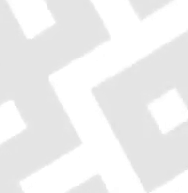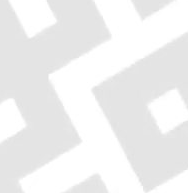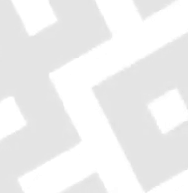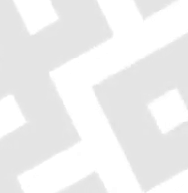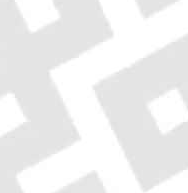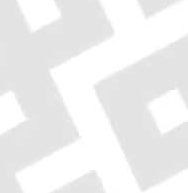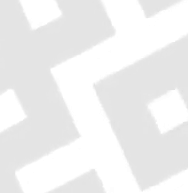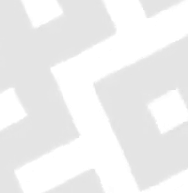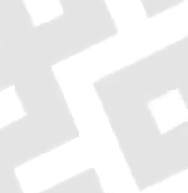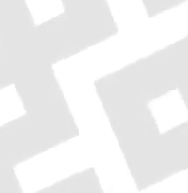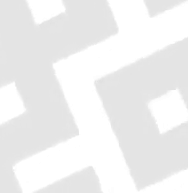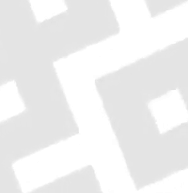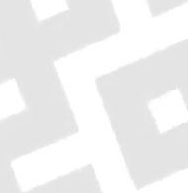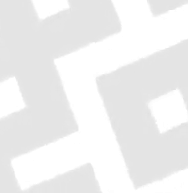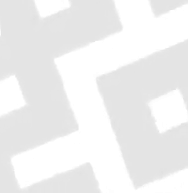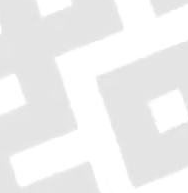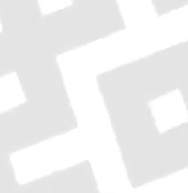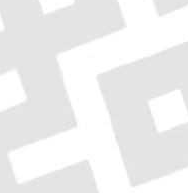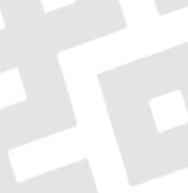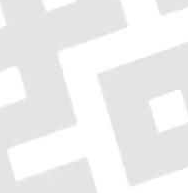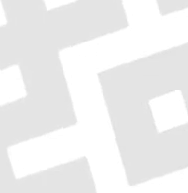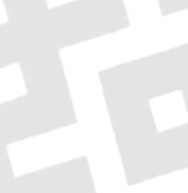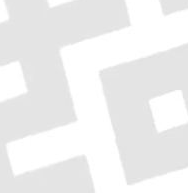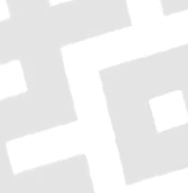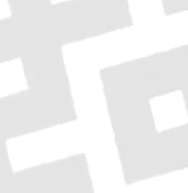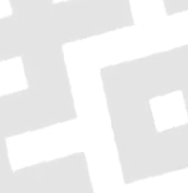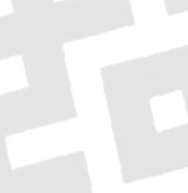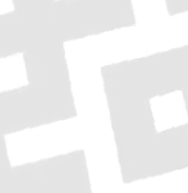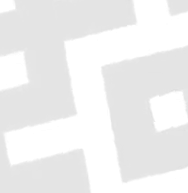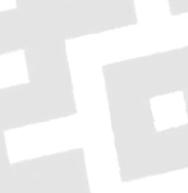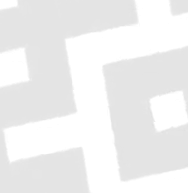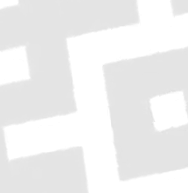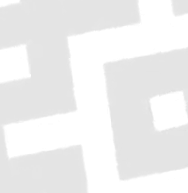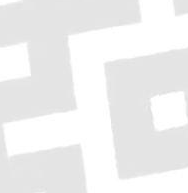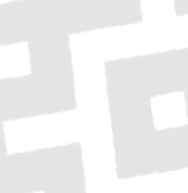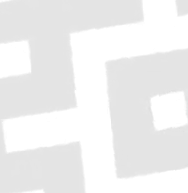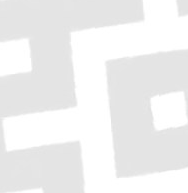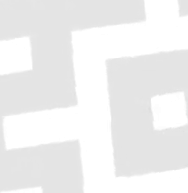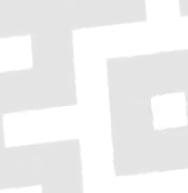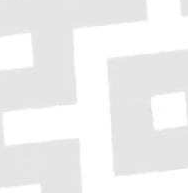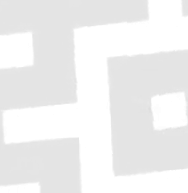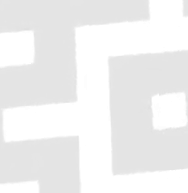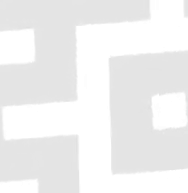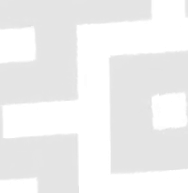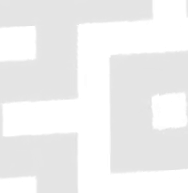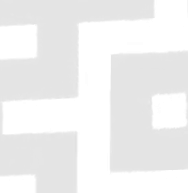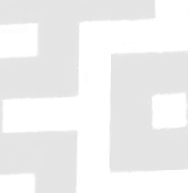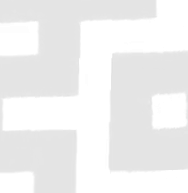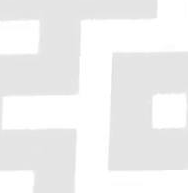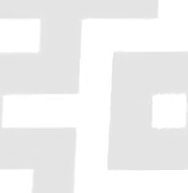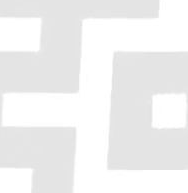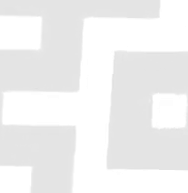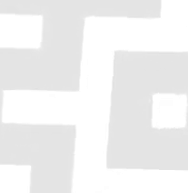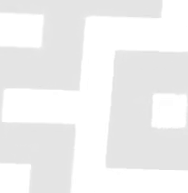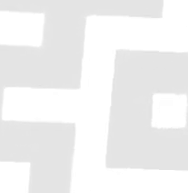y estrategia estatal contra el coronavirus actualización en veracruz